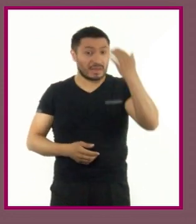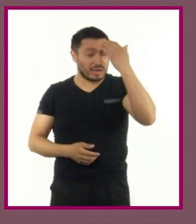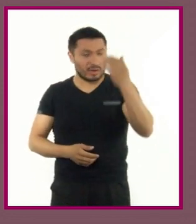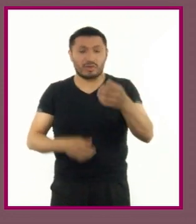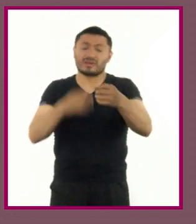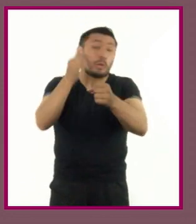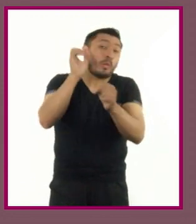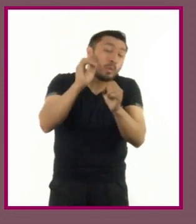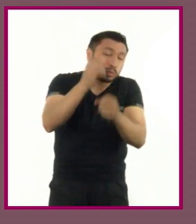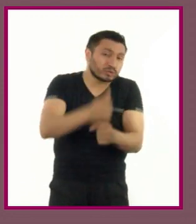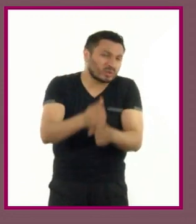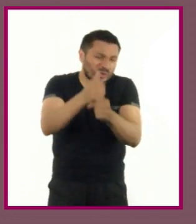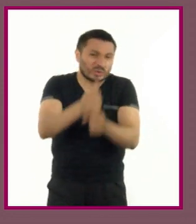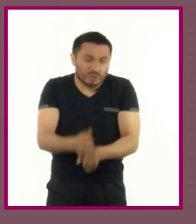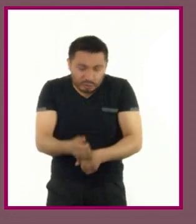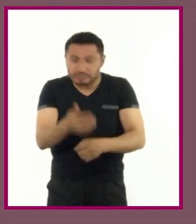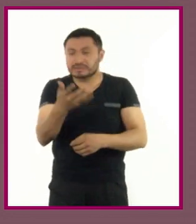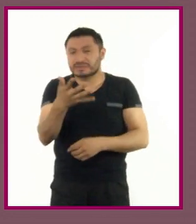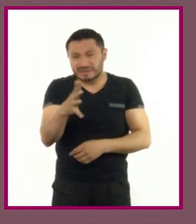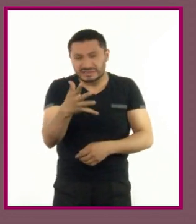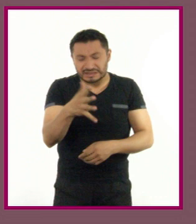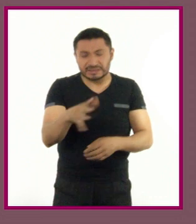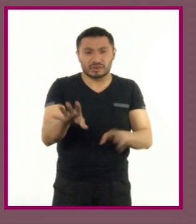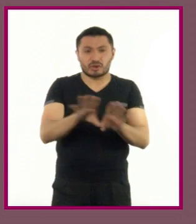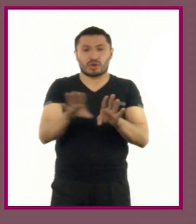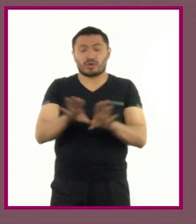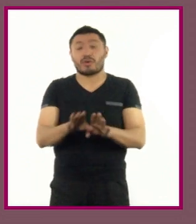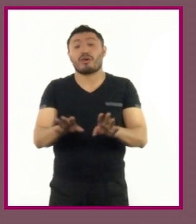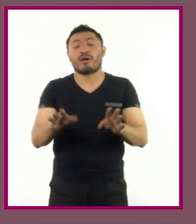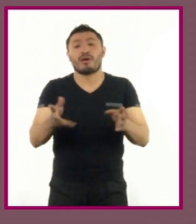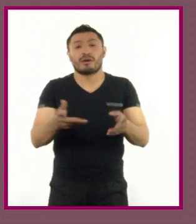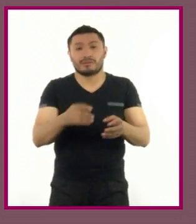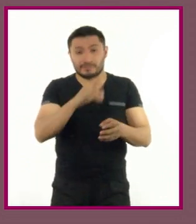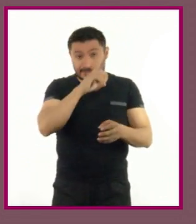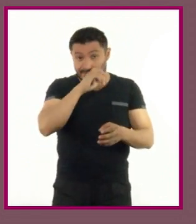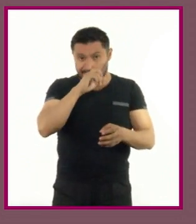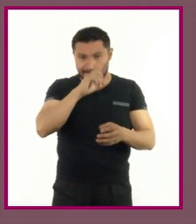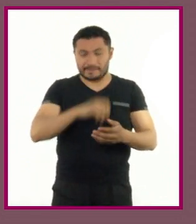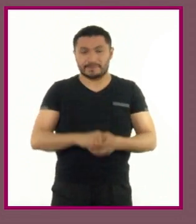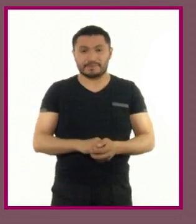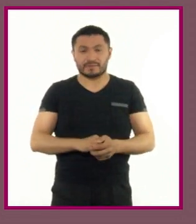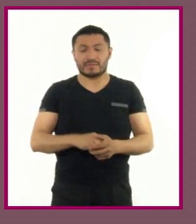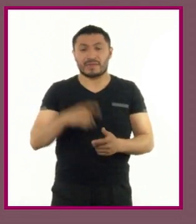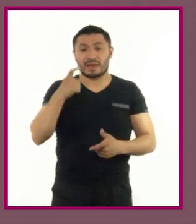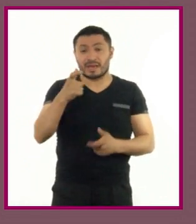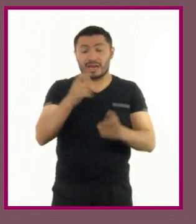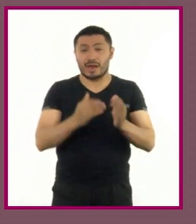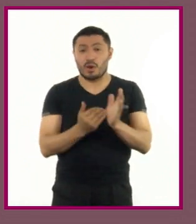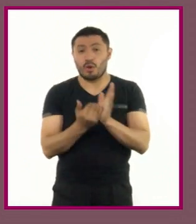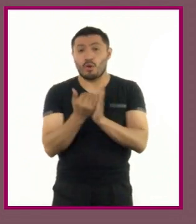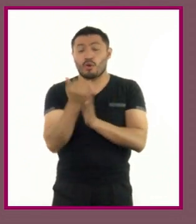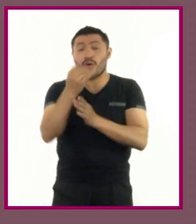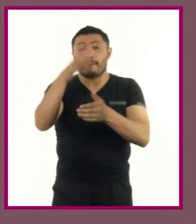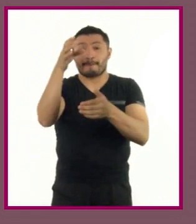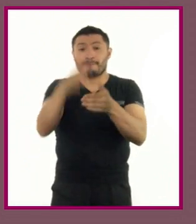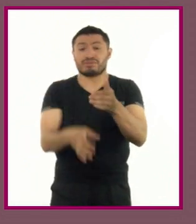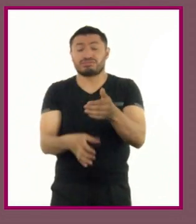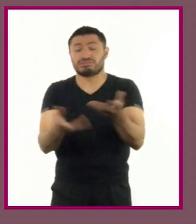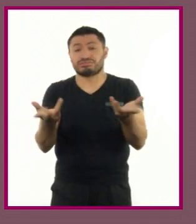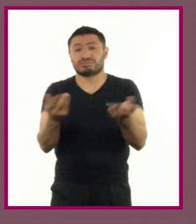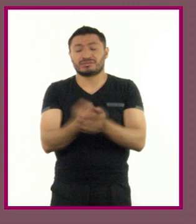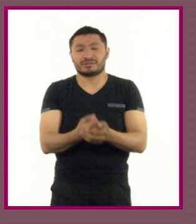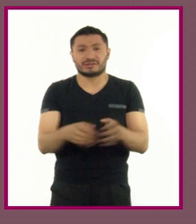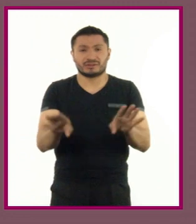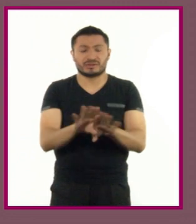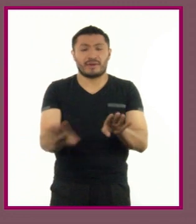sufrir, diría yo, el final de un modelo de crecimiento económico, un modelo que estaba